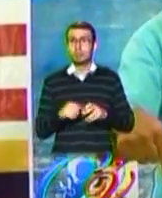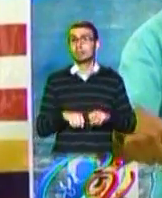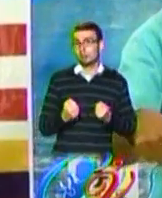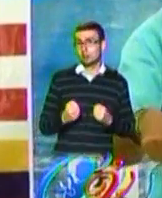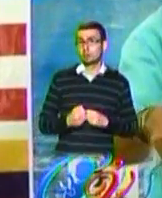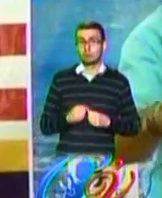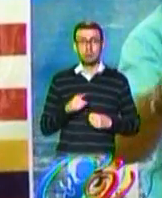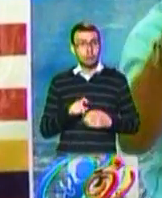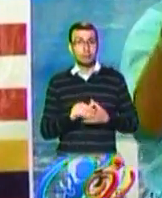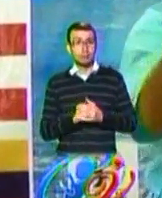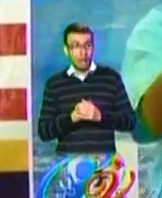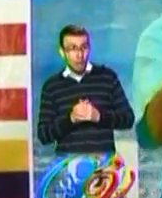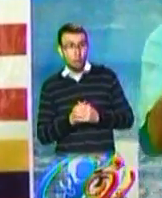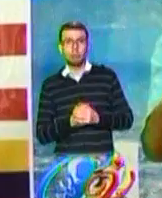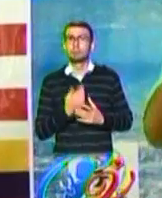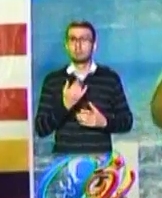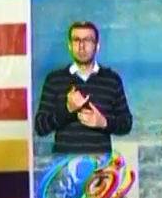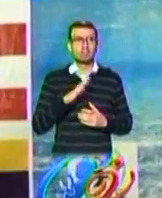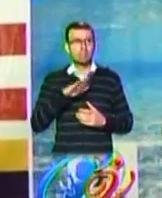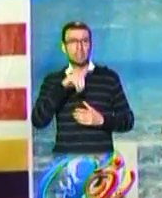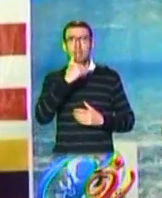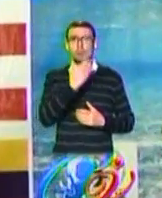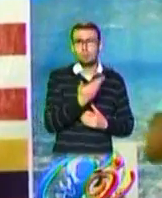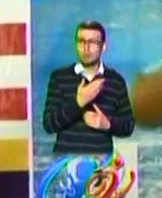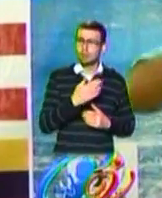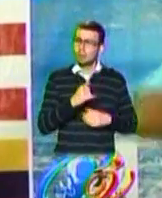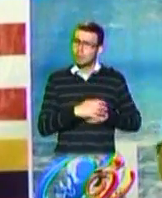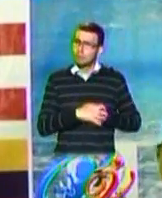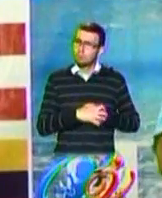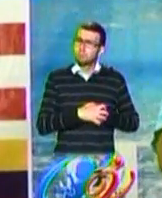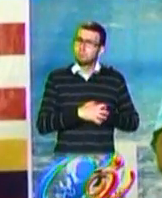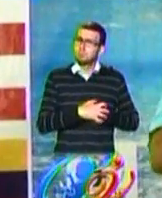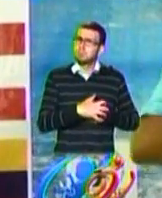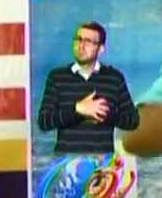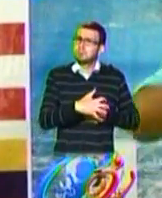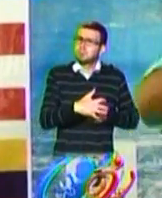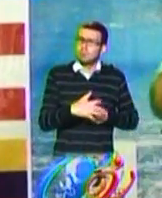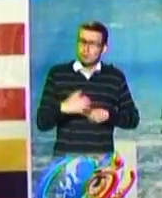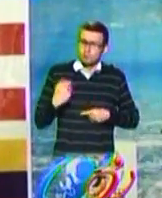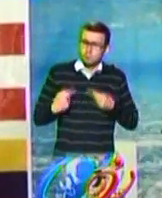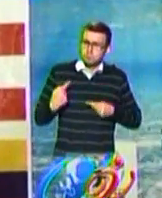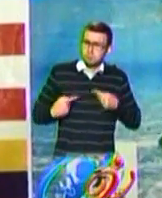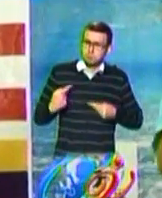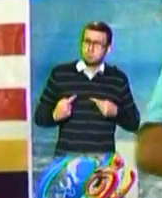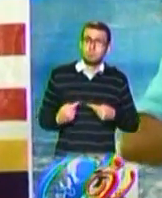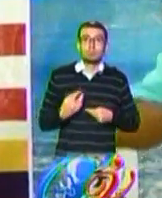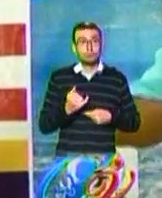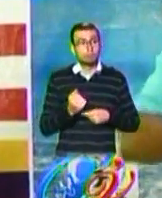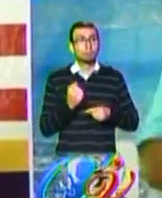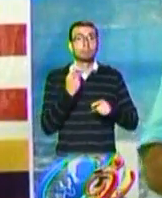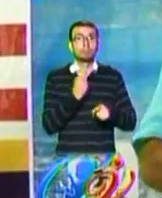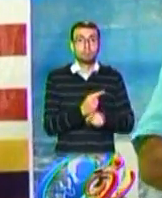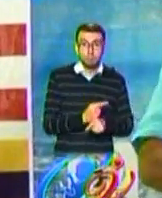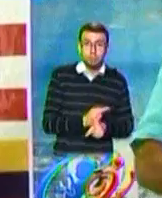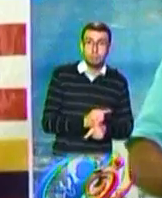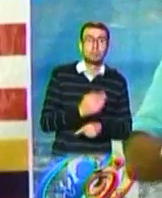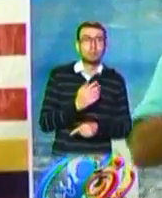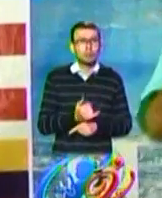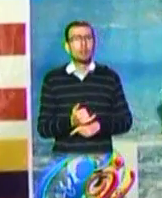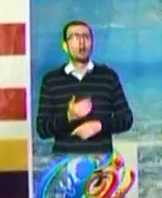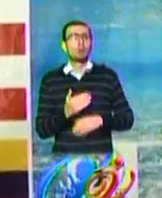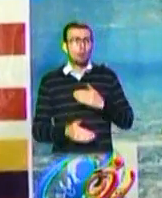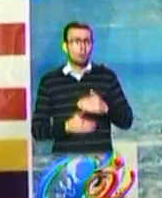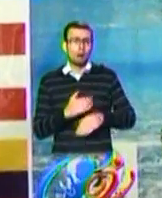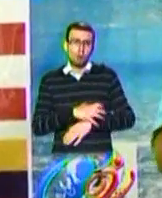pierde información, aparece el proceso inflamatorio, irritativo, aparece la vicariación, aparece el proceso